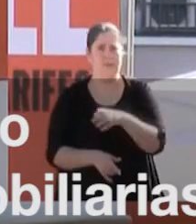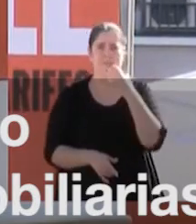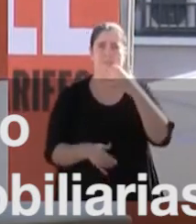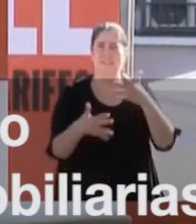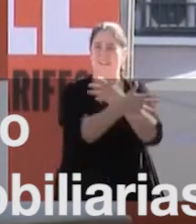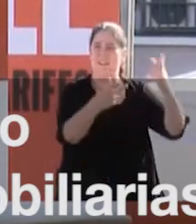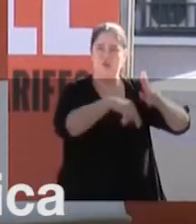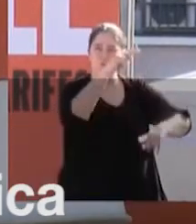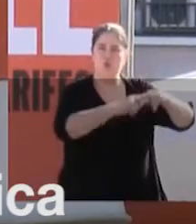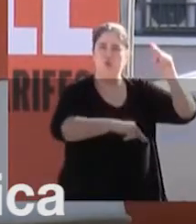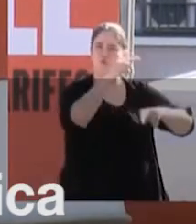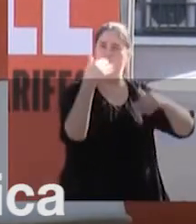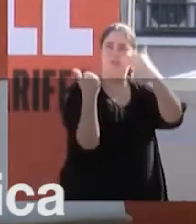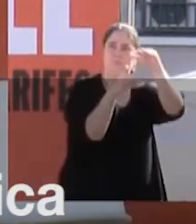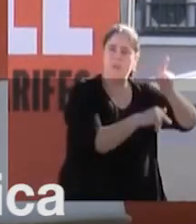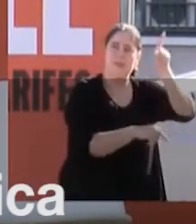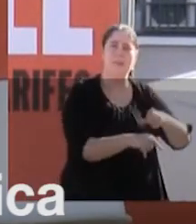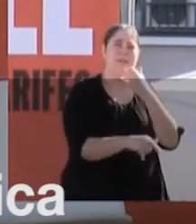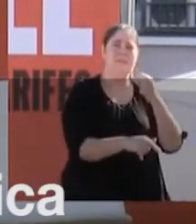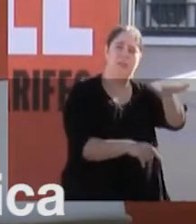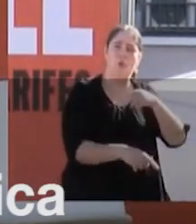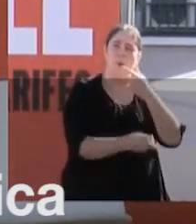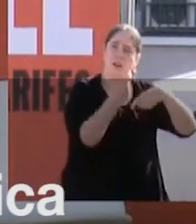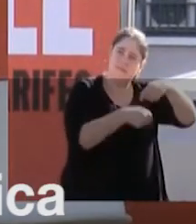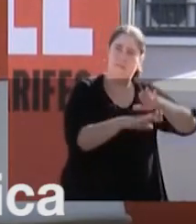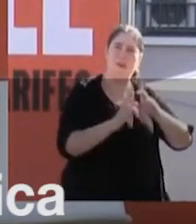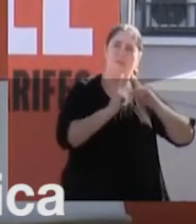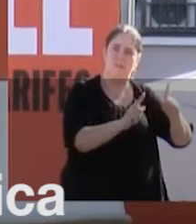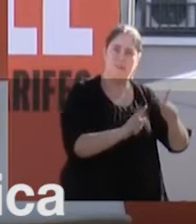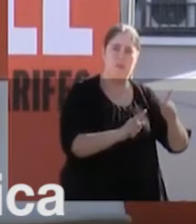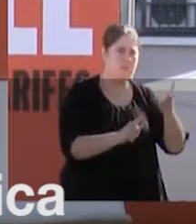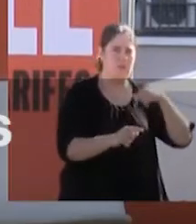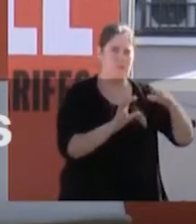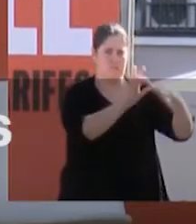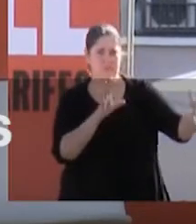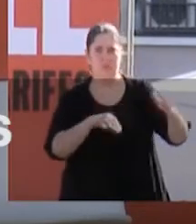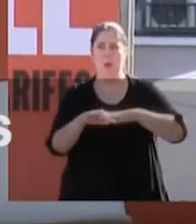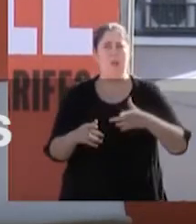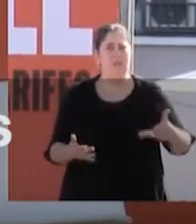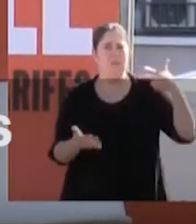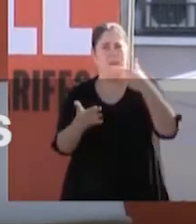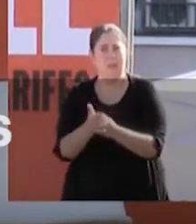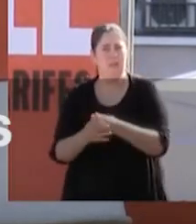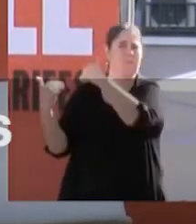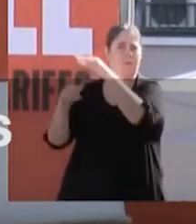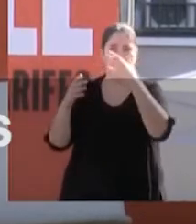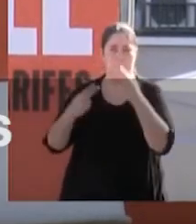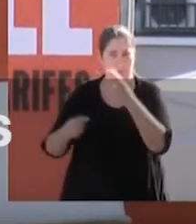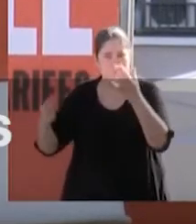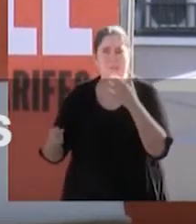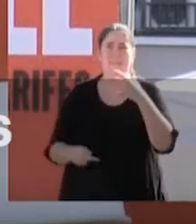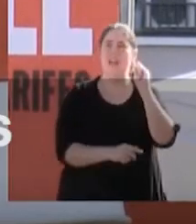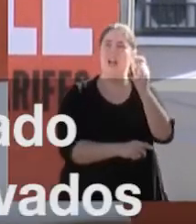constructoras inmobiliarias y a los especuladores invirtiendo en vivienda pública y frenando las ilegalidades en el alquiler